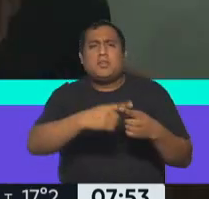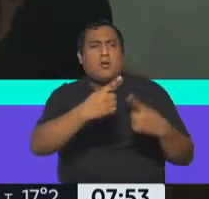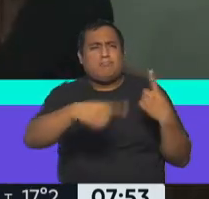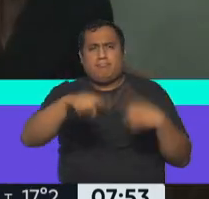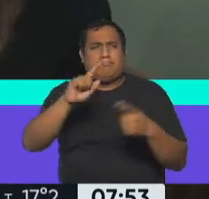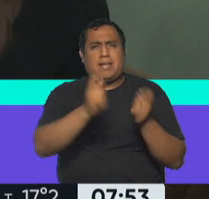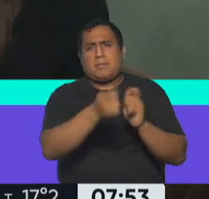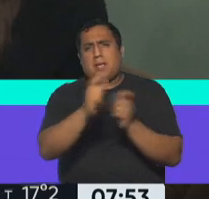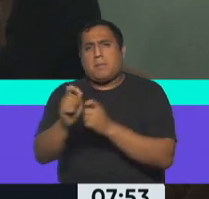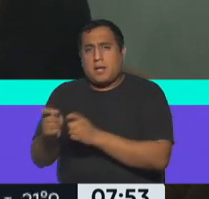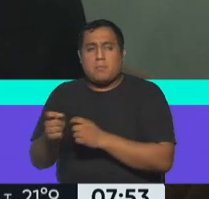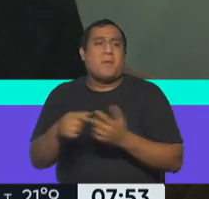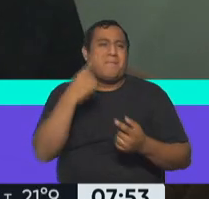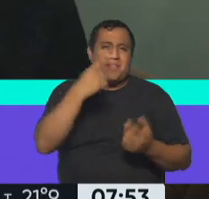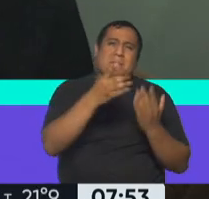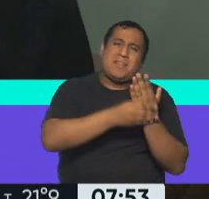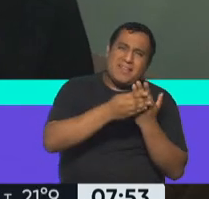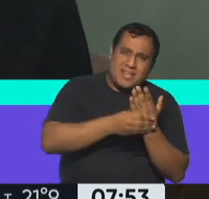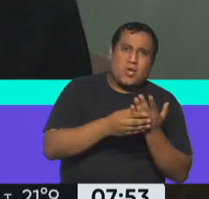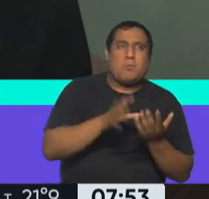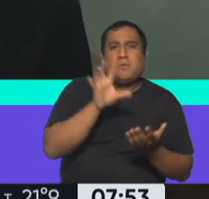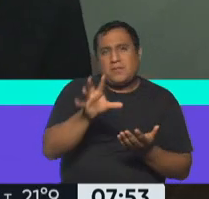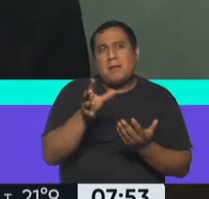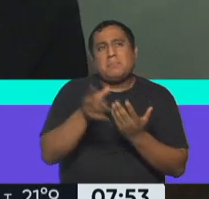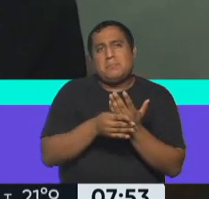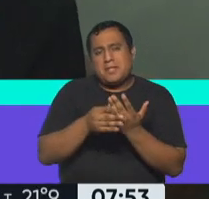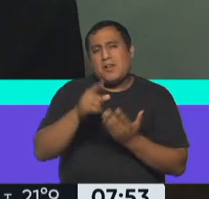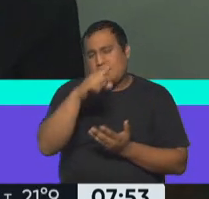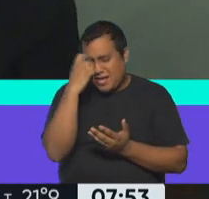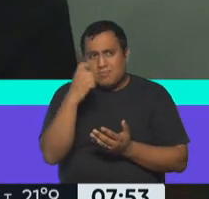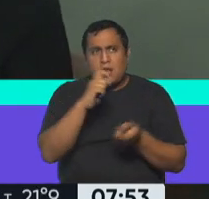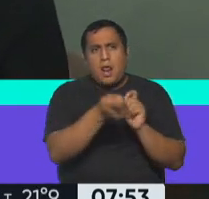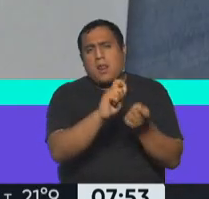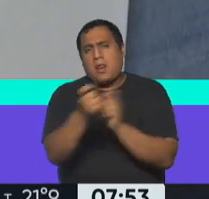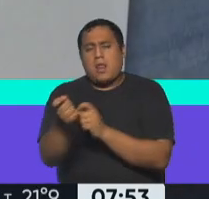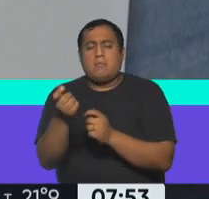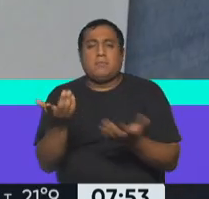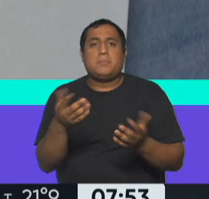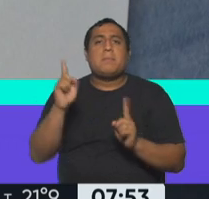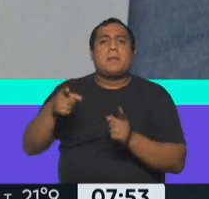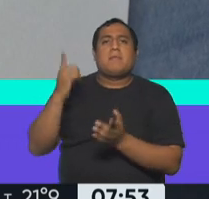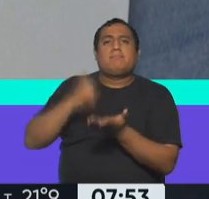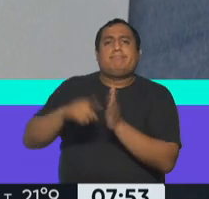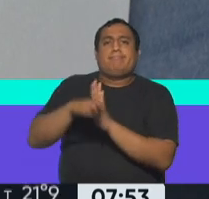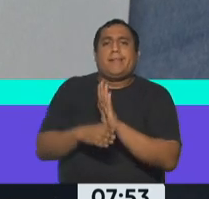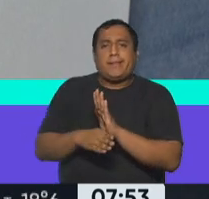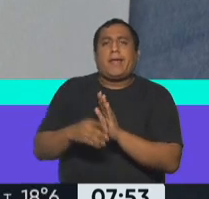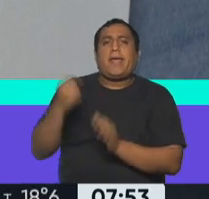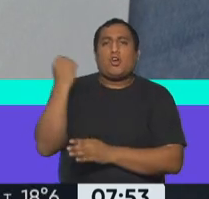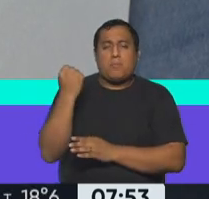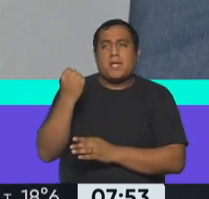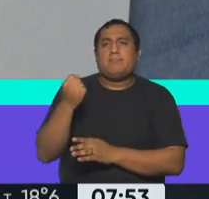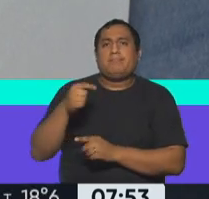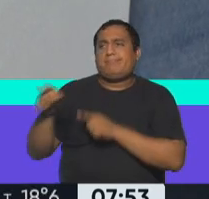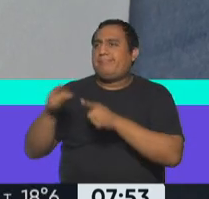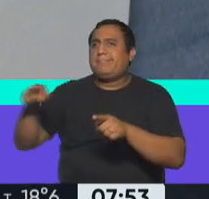los distintos gabinetes nacional y provinciales, y también medidas económicas que llegan a distintos sectores, porque, por ejemplo, en el